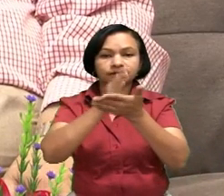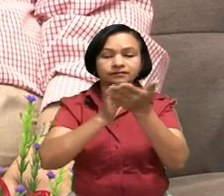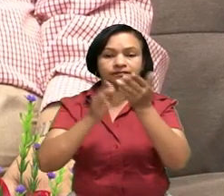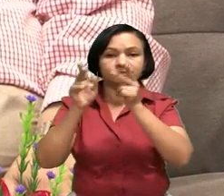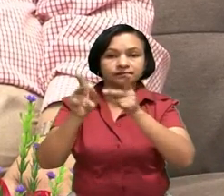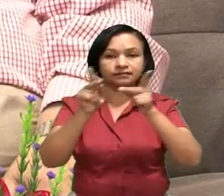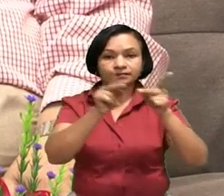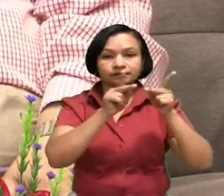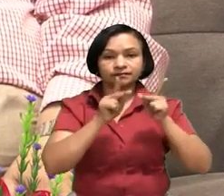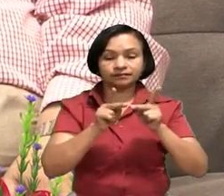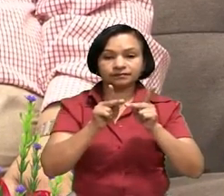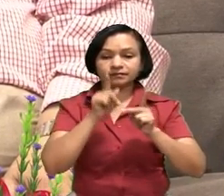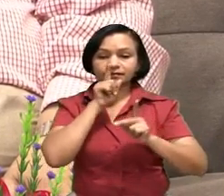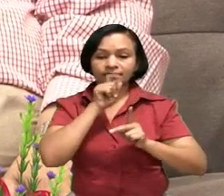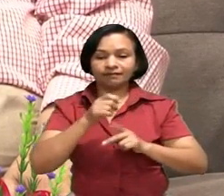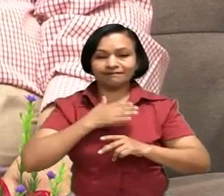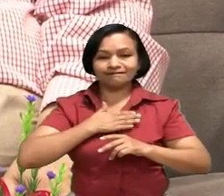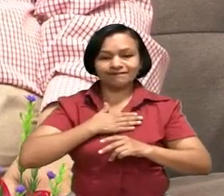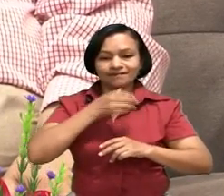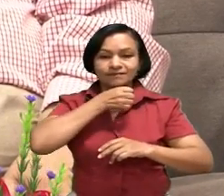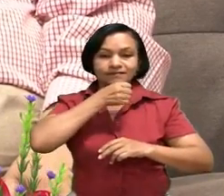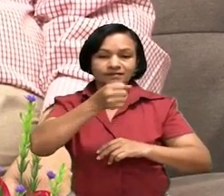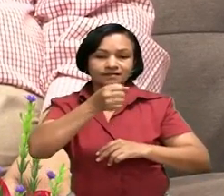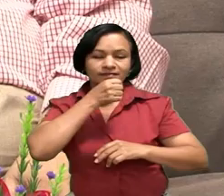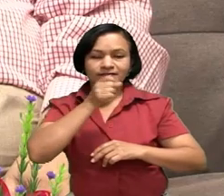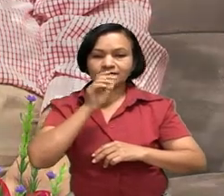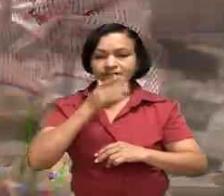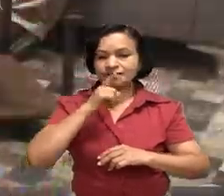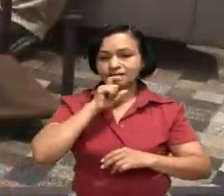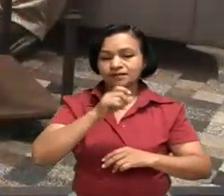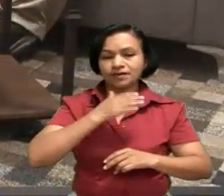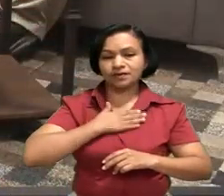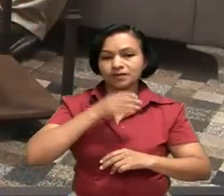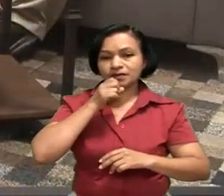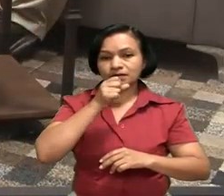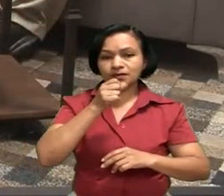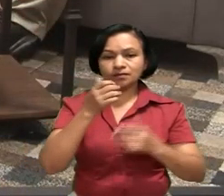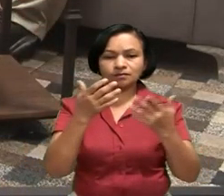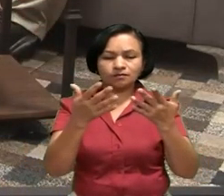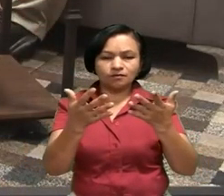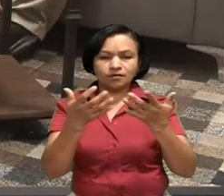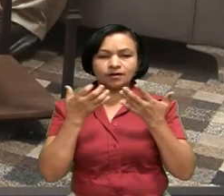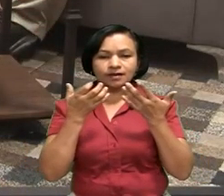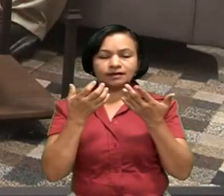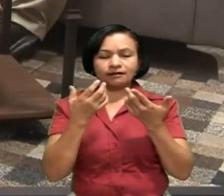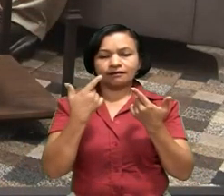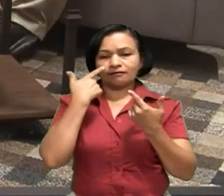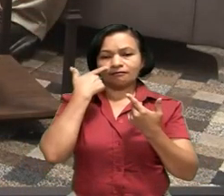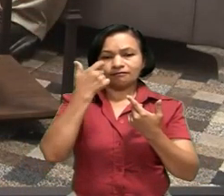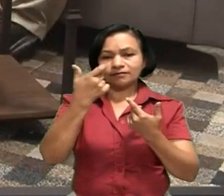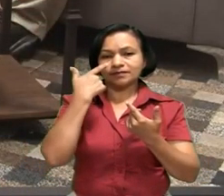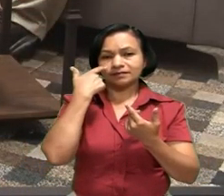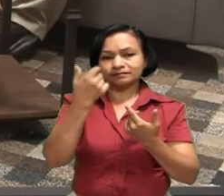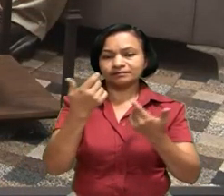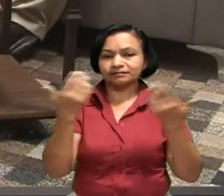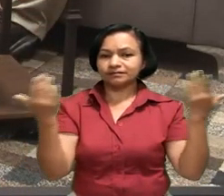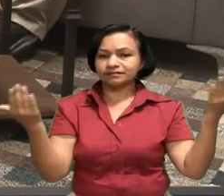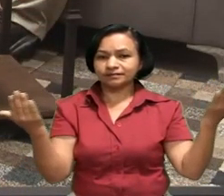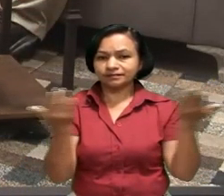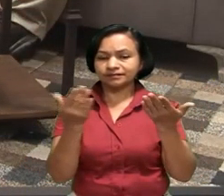agarra en esta carrera en este oficio porque quieren trascender de una manera